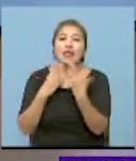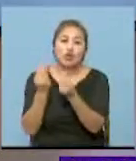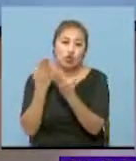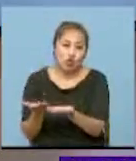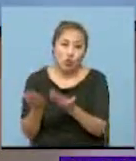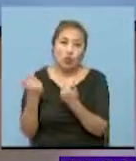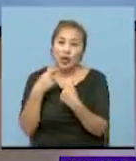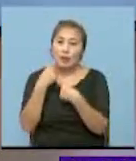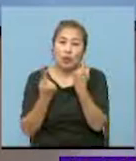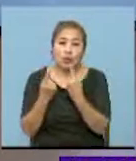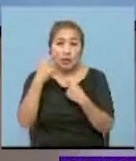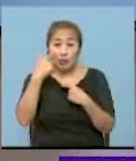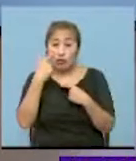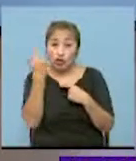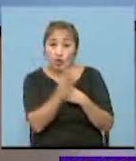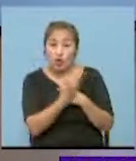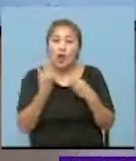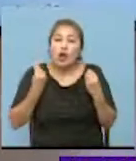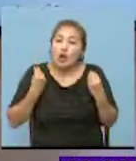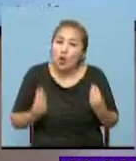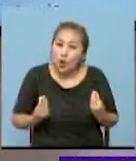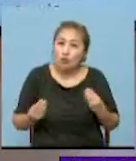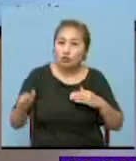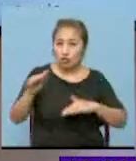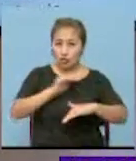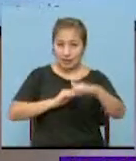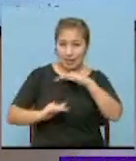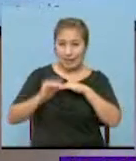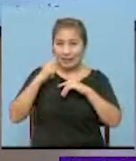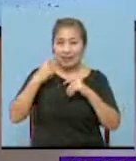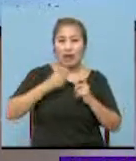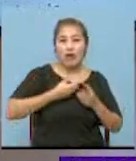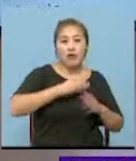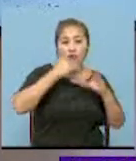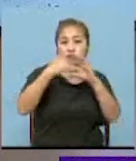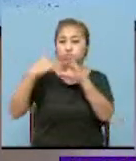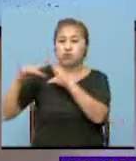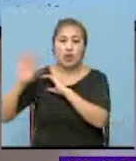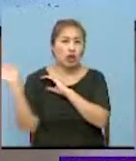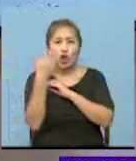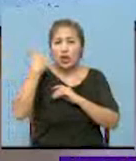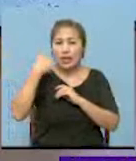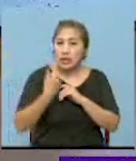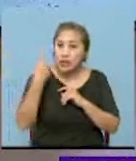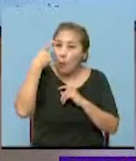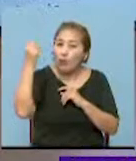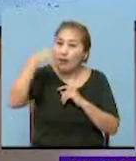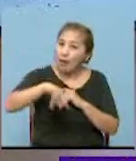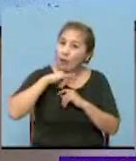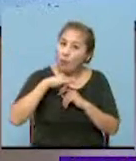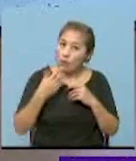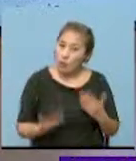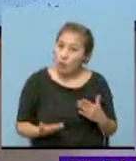la tarjeta. Y vamos a conocer cómo se hizo este mapa de distribución en todo el país, porque aquí en